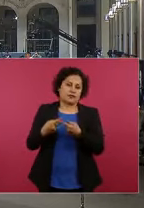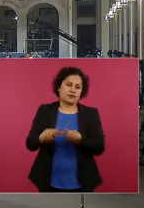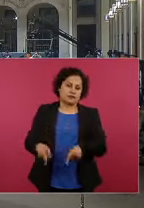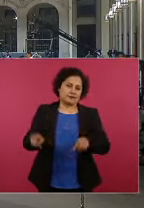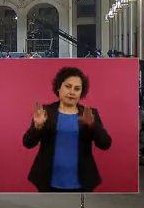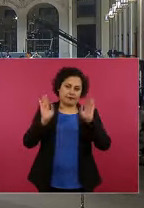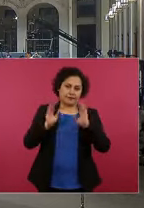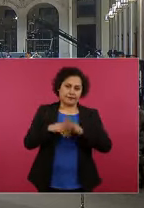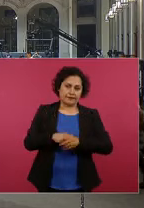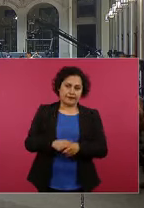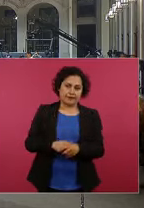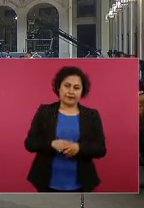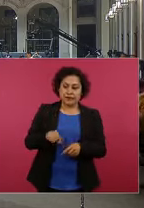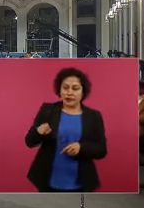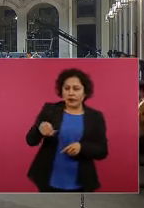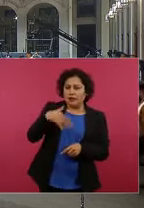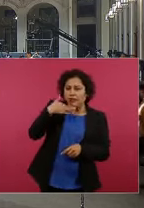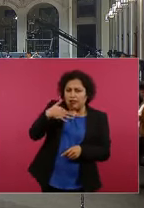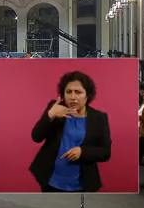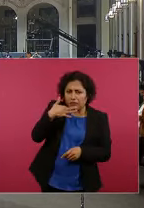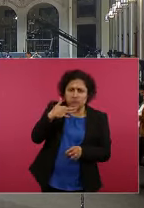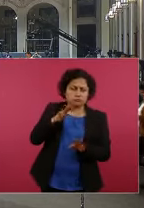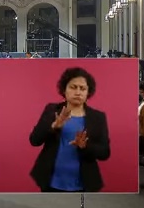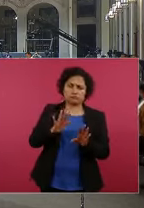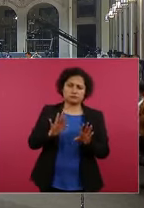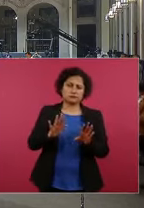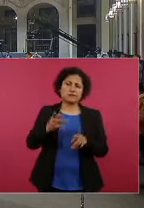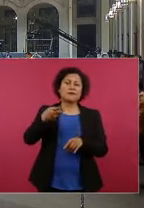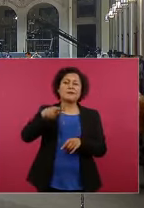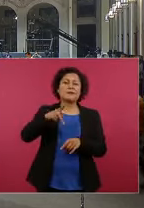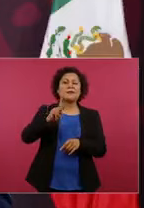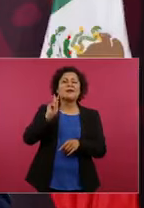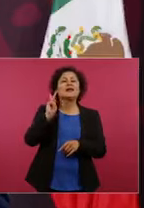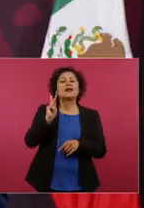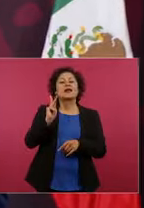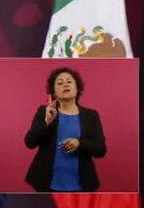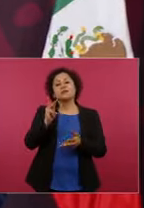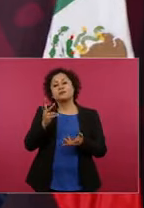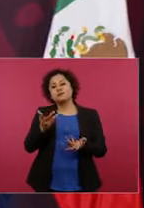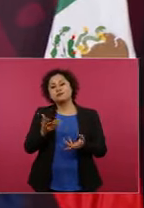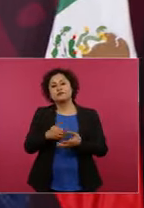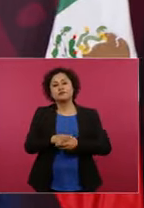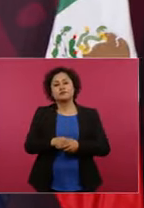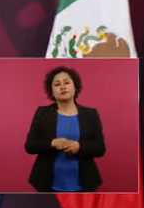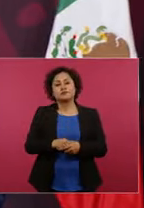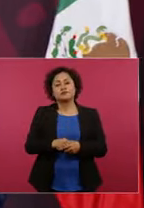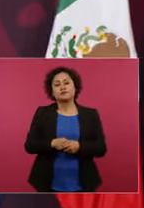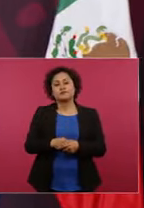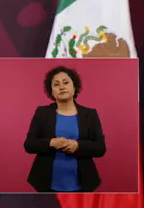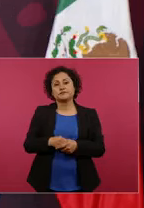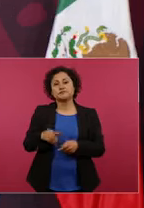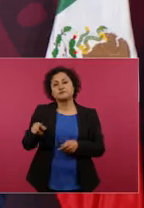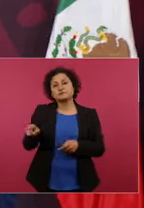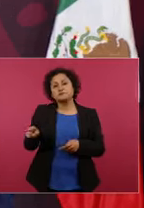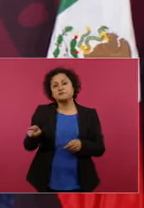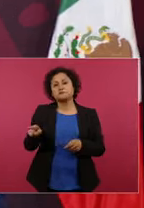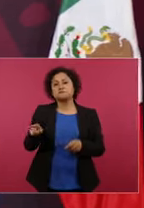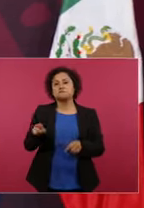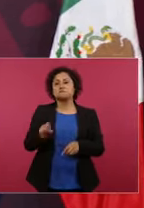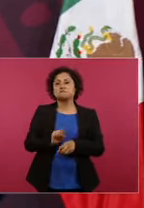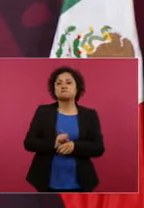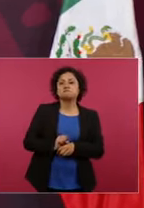así corrupto. Lo que pasa es que es moderado, y